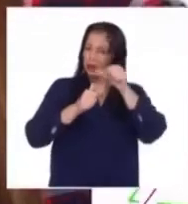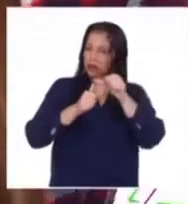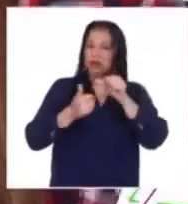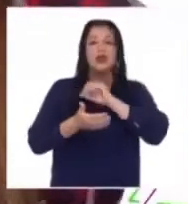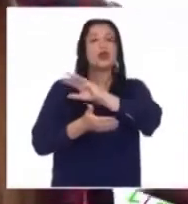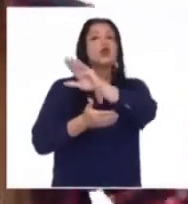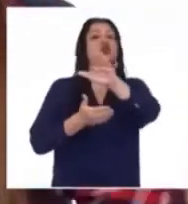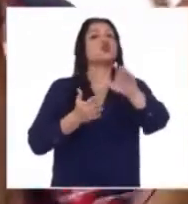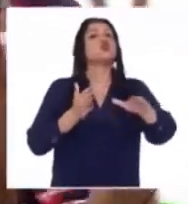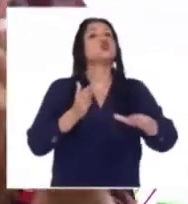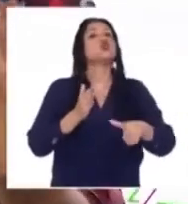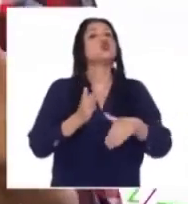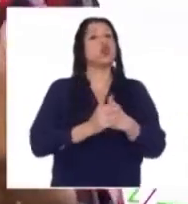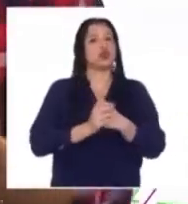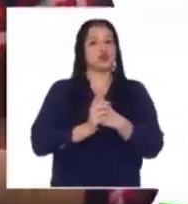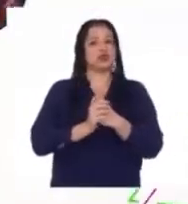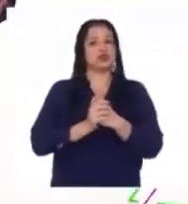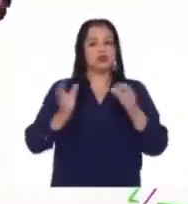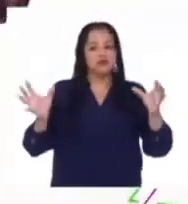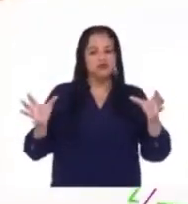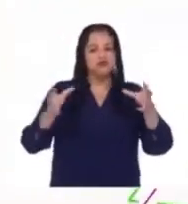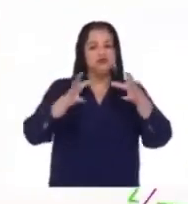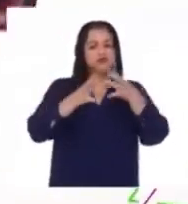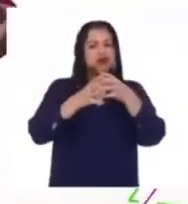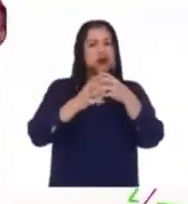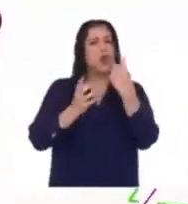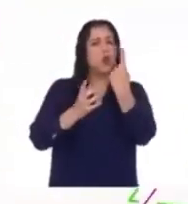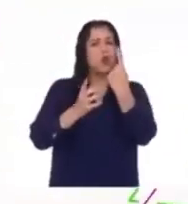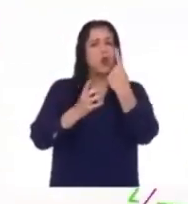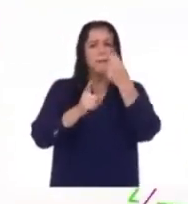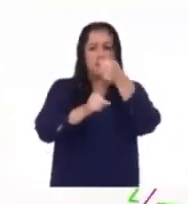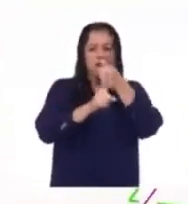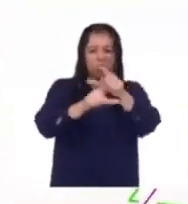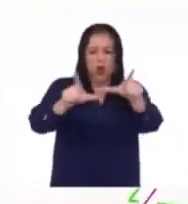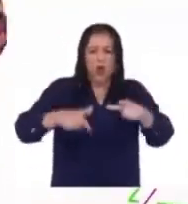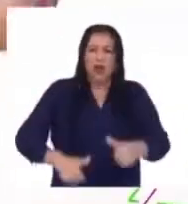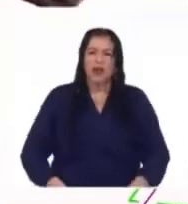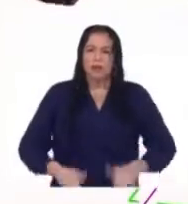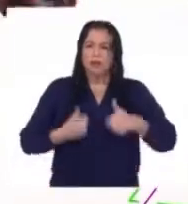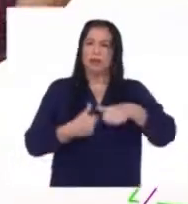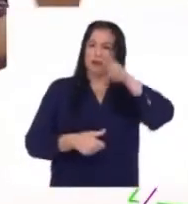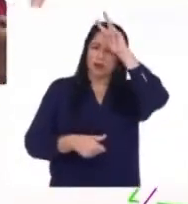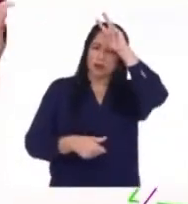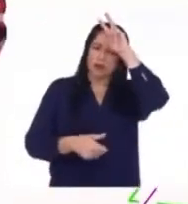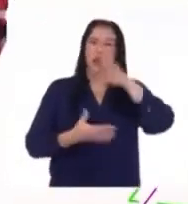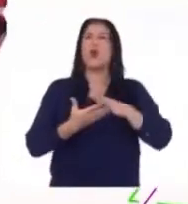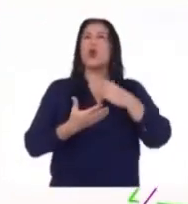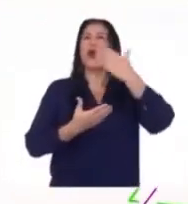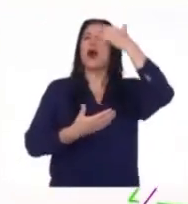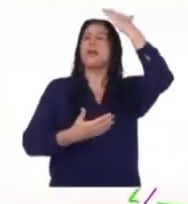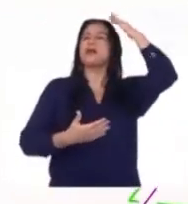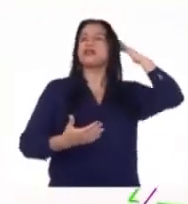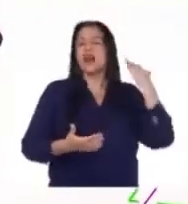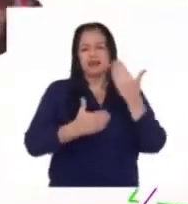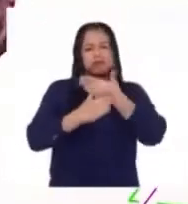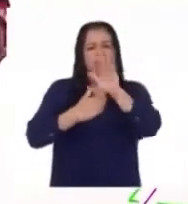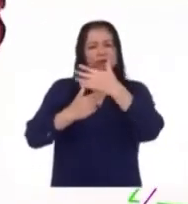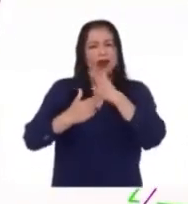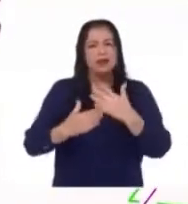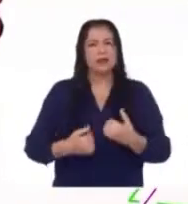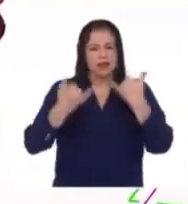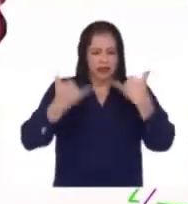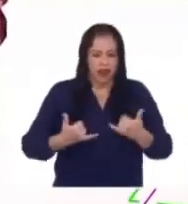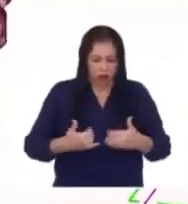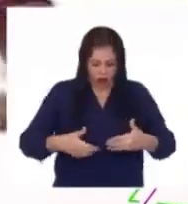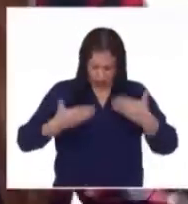en realidad somos uno. Todos vivimos en un mismo país, con un pasado que compartimos y que nos han hecho ser